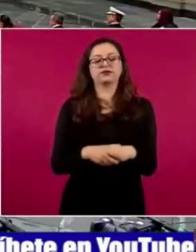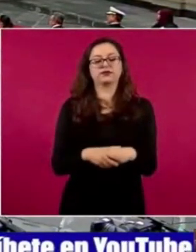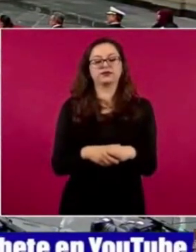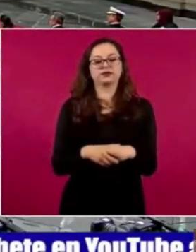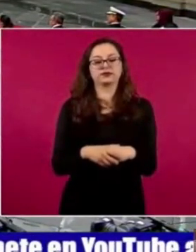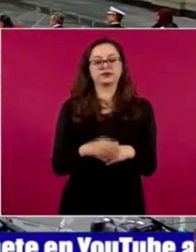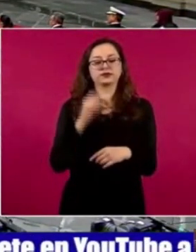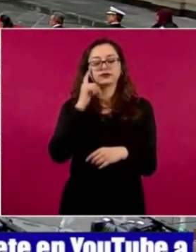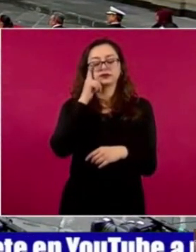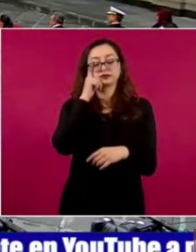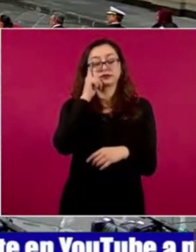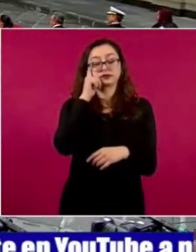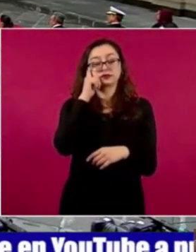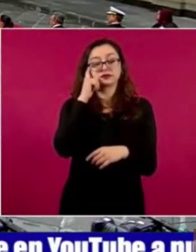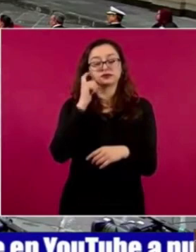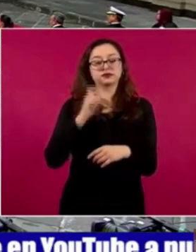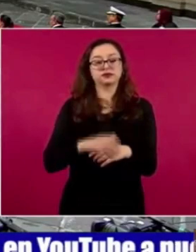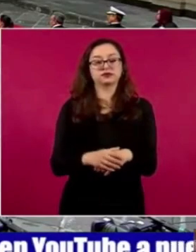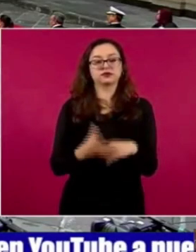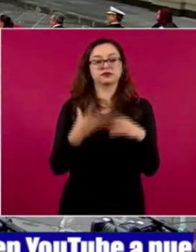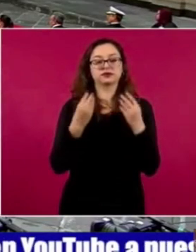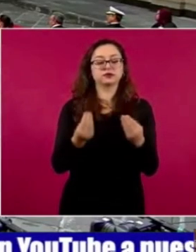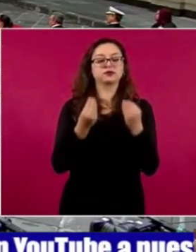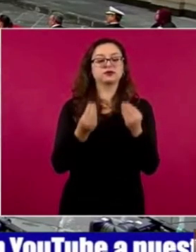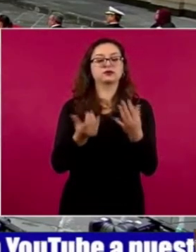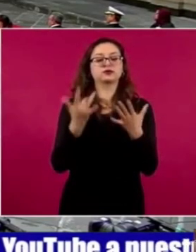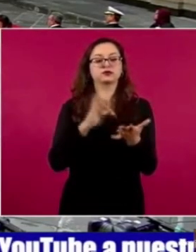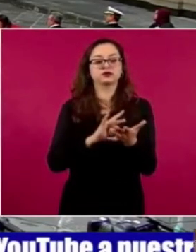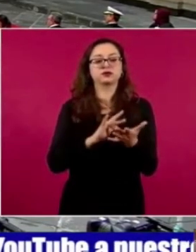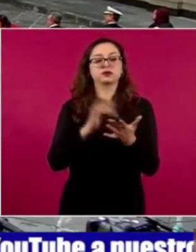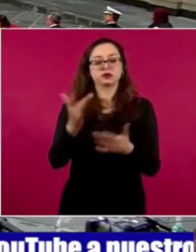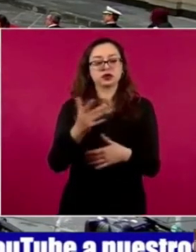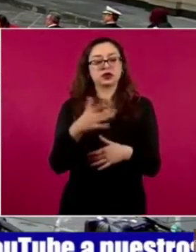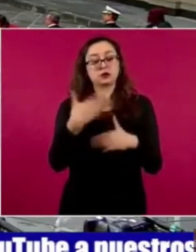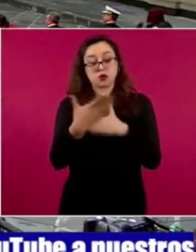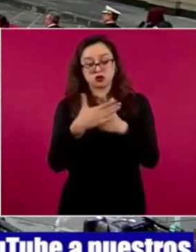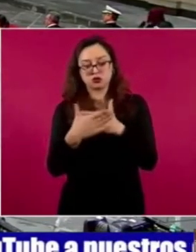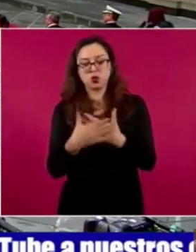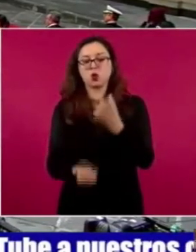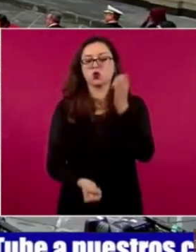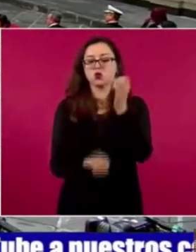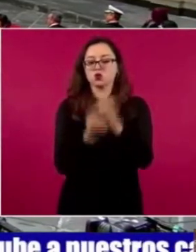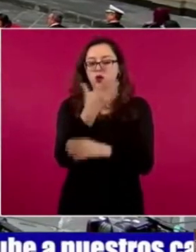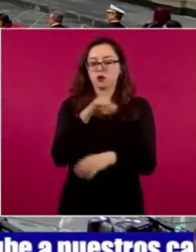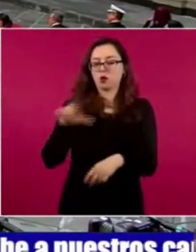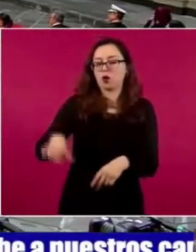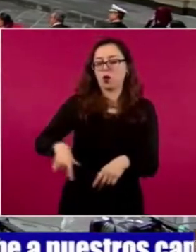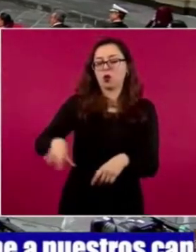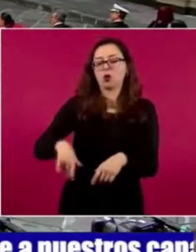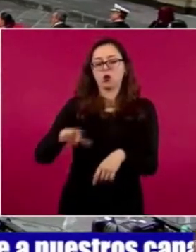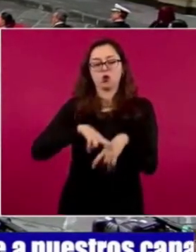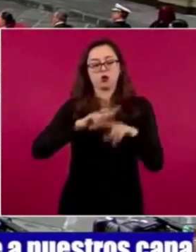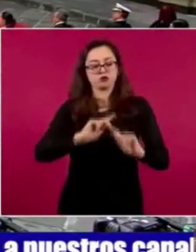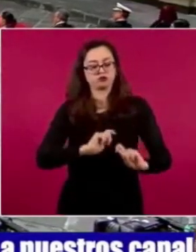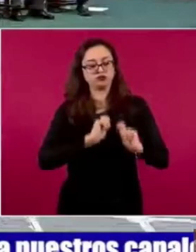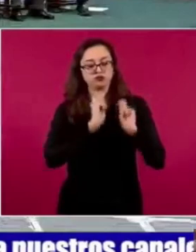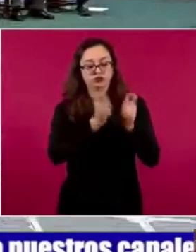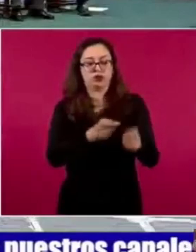y muchas gracias al nuevo gobernador